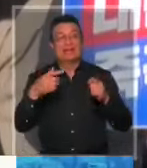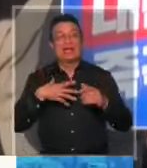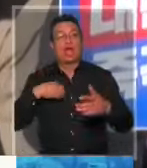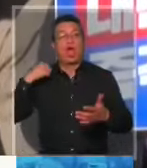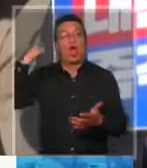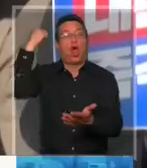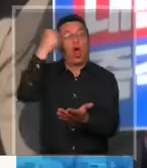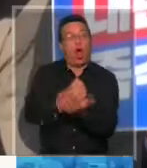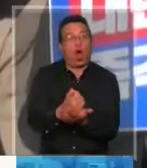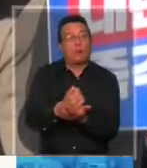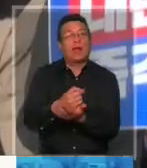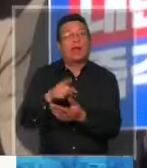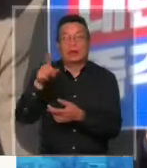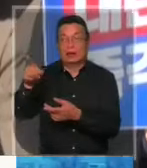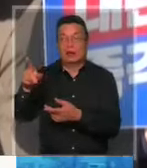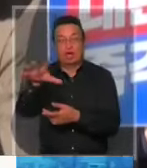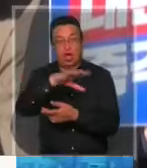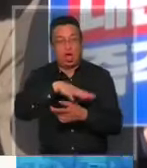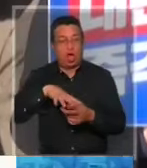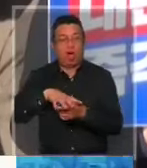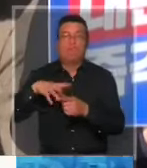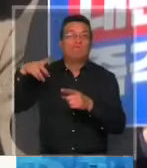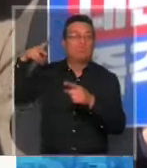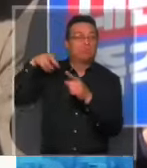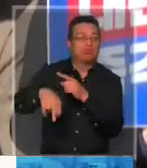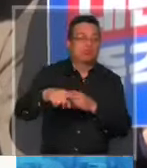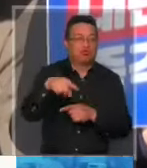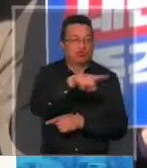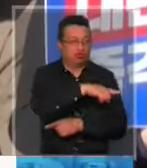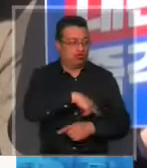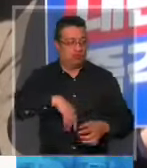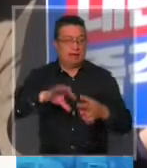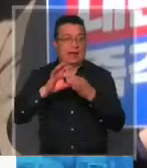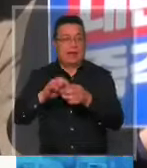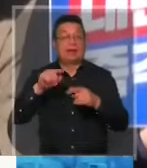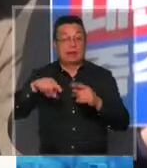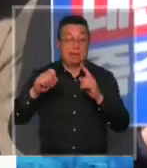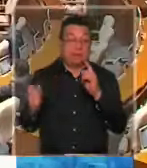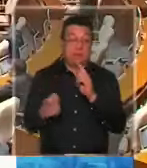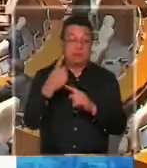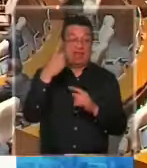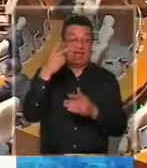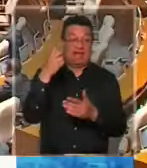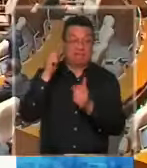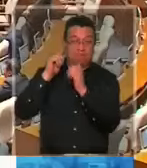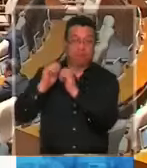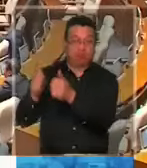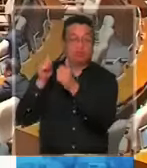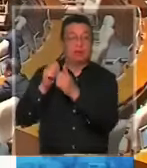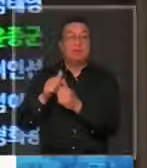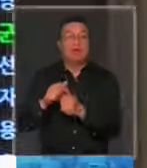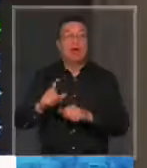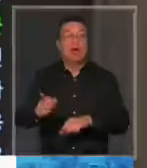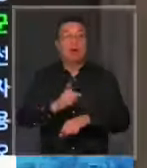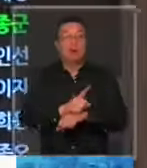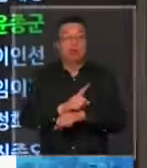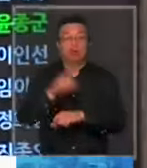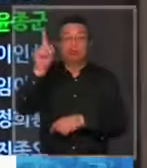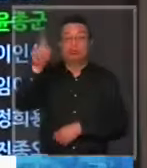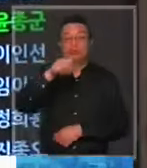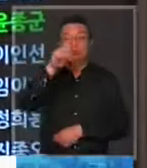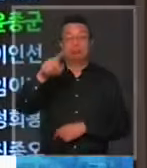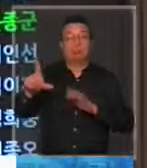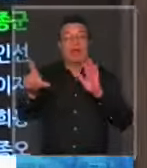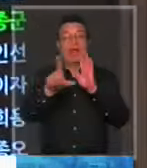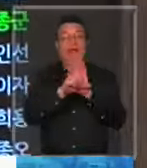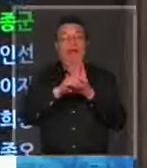El pueblo y la Asamblea Nacional lograron frustrar este intento. Esta es la primera victoria. Y es que la rápida anulación de la ley marcial